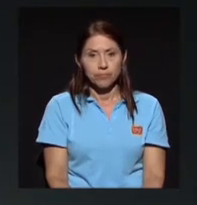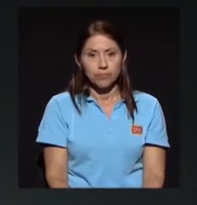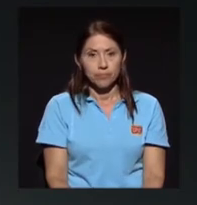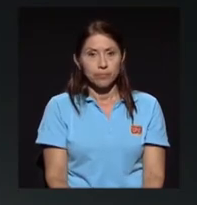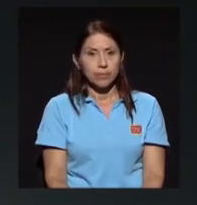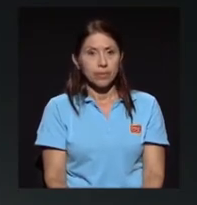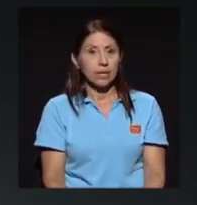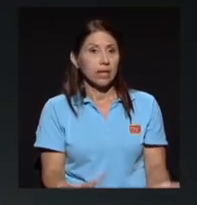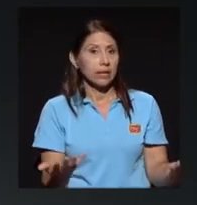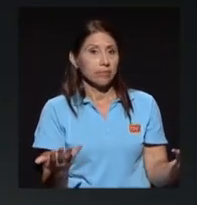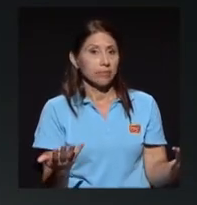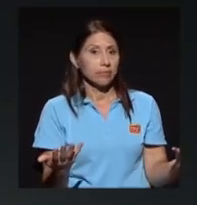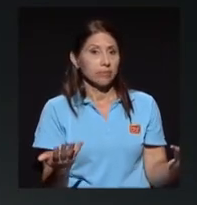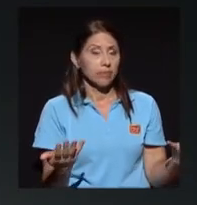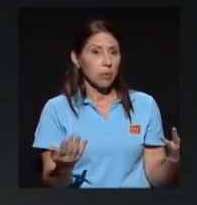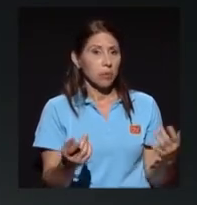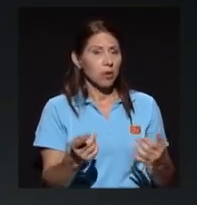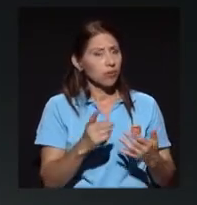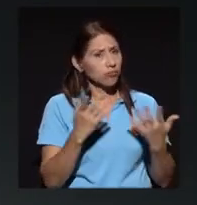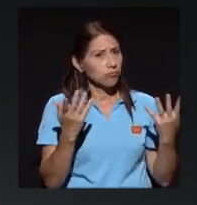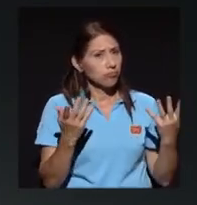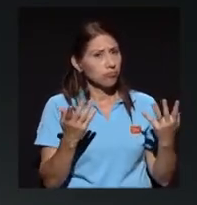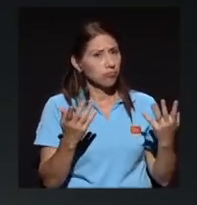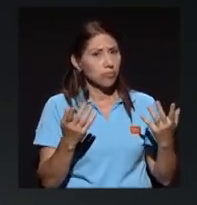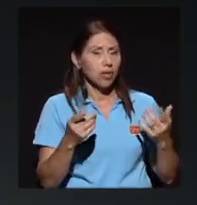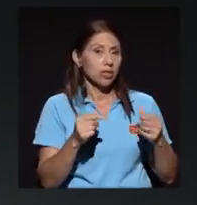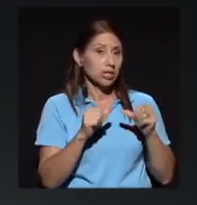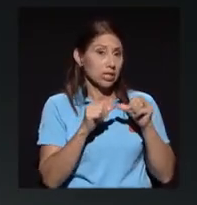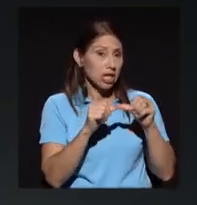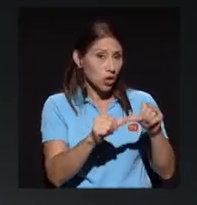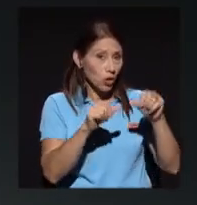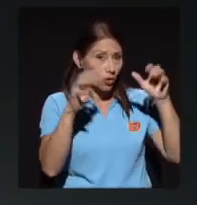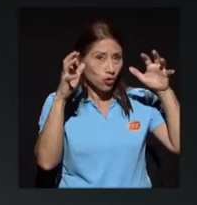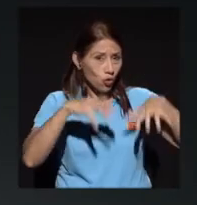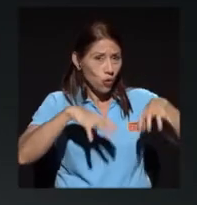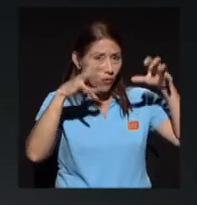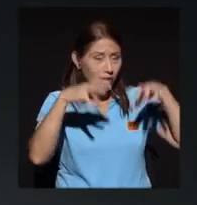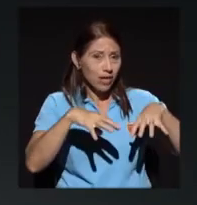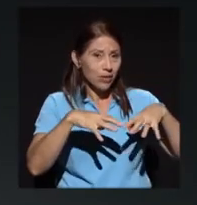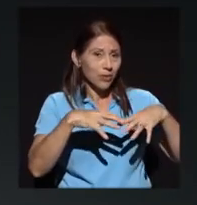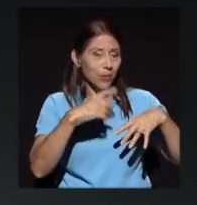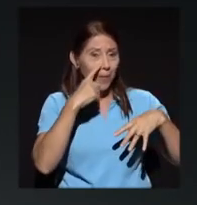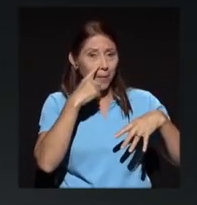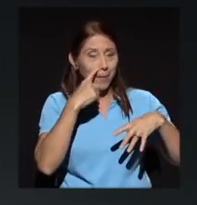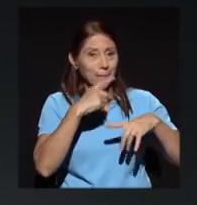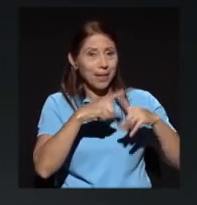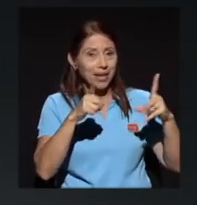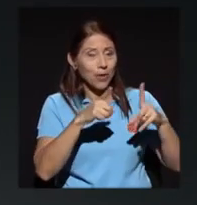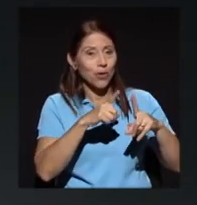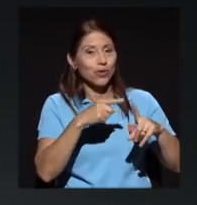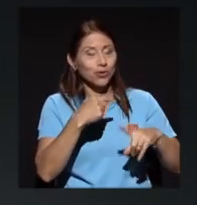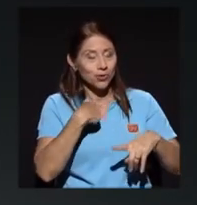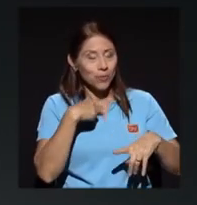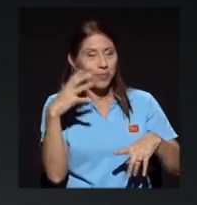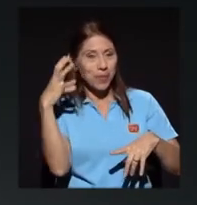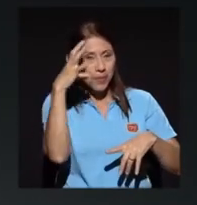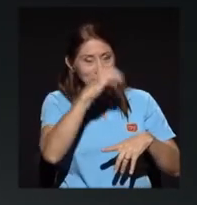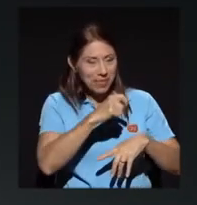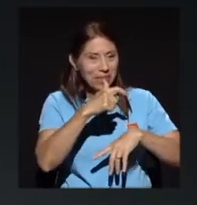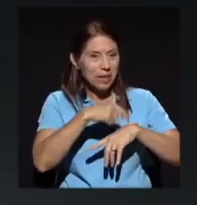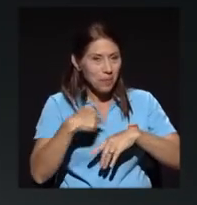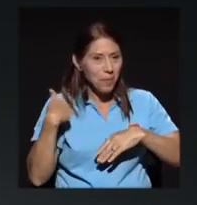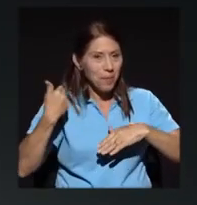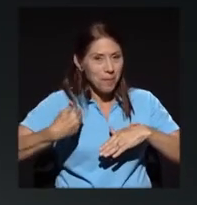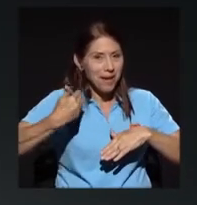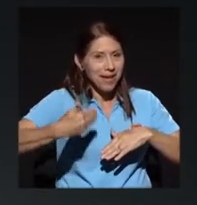Siguió lloviendo, no ha llovido demasiado porque ustedes se mantienen muy jóvenes, pero sí ha llovido desde